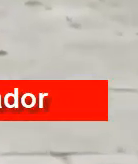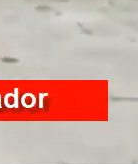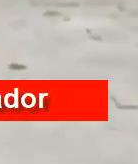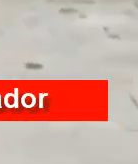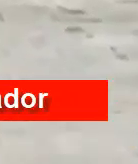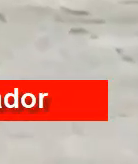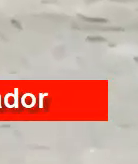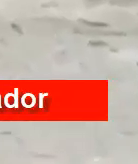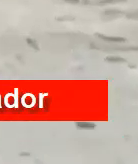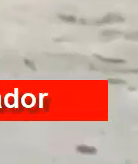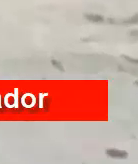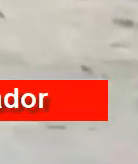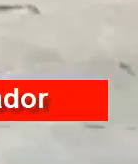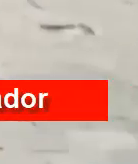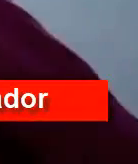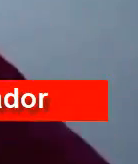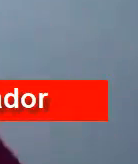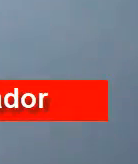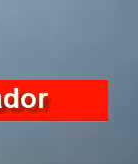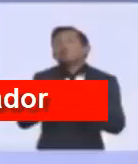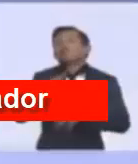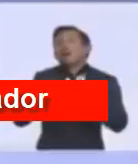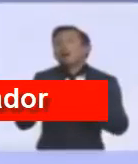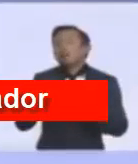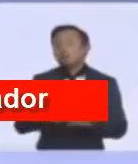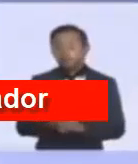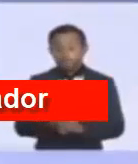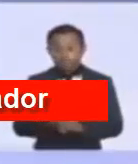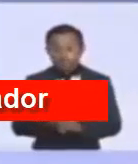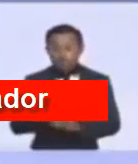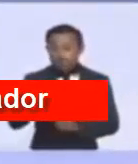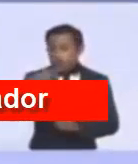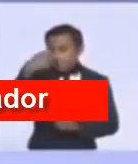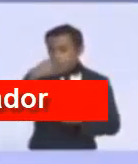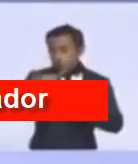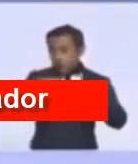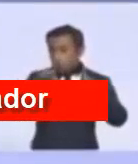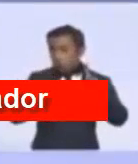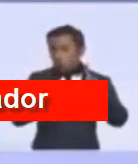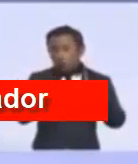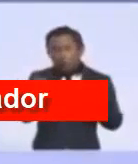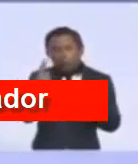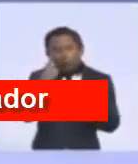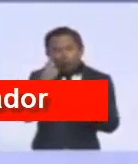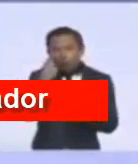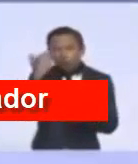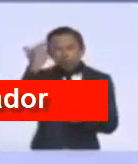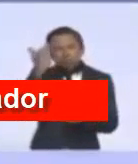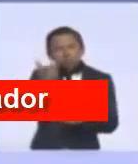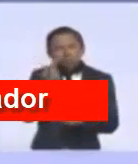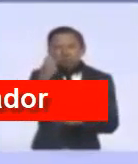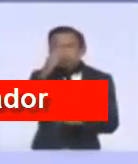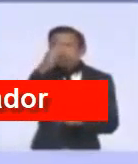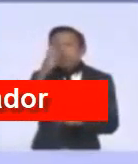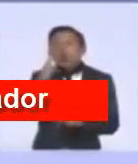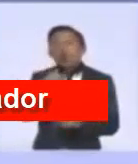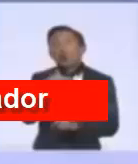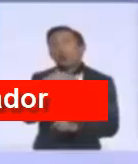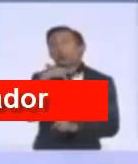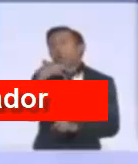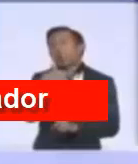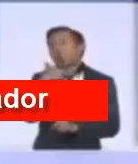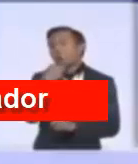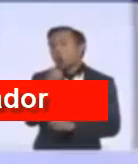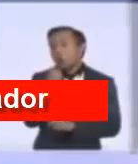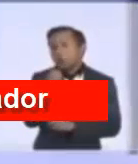vio al candidato Andrés Manuel López Obrador en el debate? Pues nosotros quedamos muy contentos, pensamos que el debate fue un ejercicio muy rico